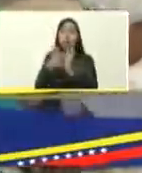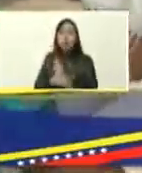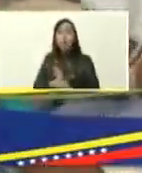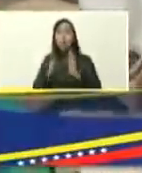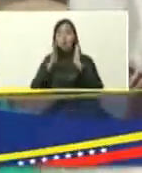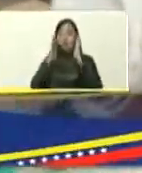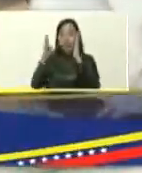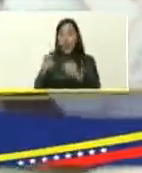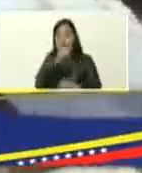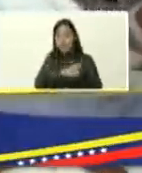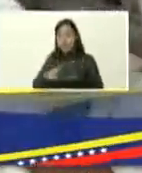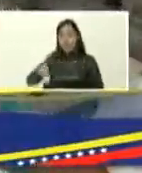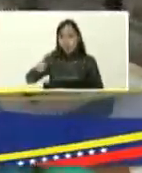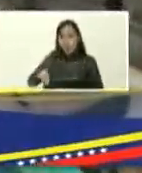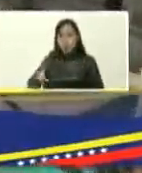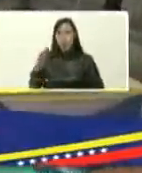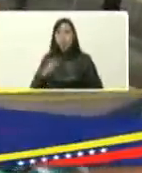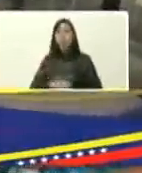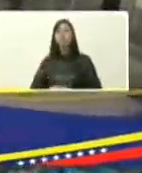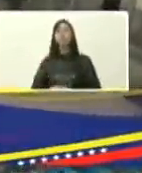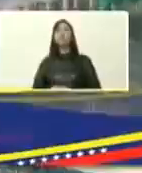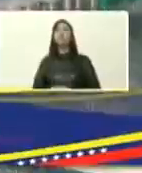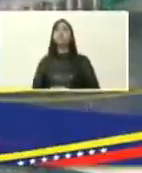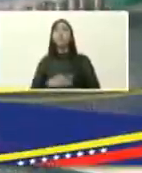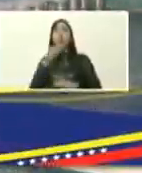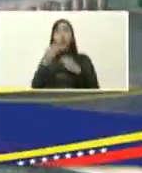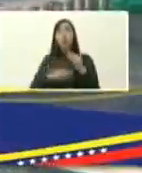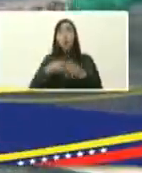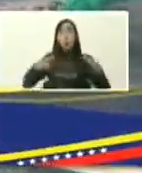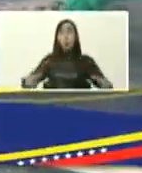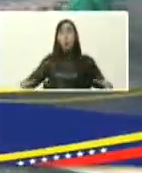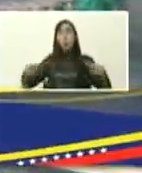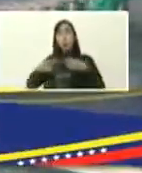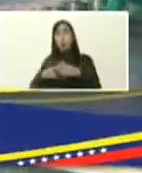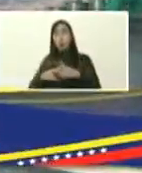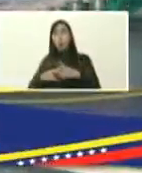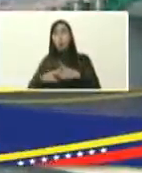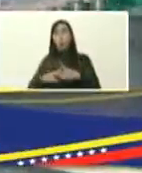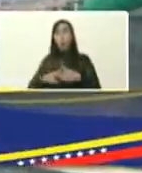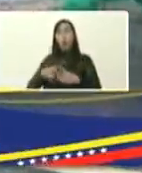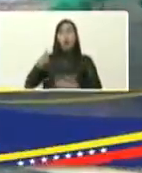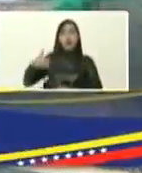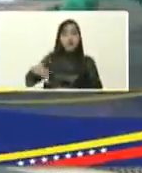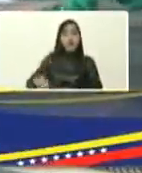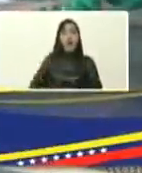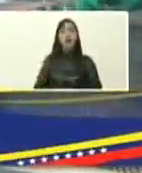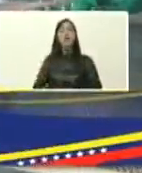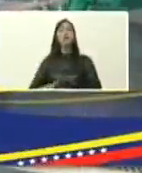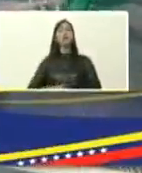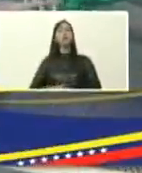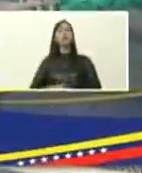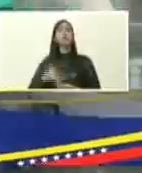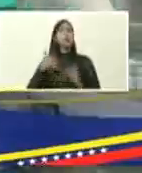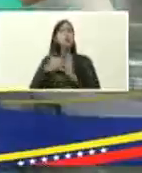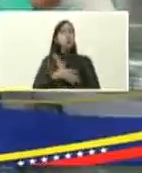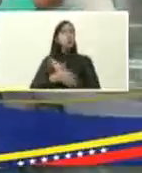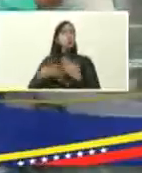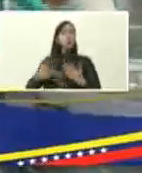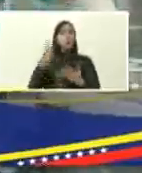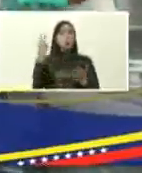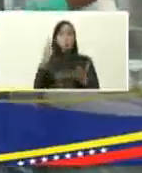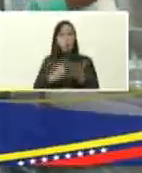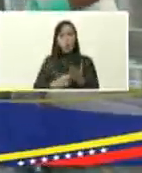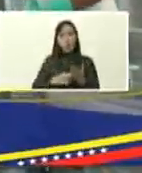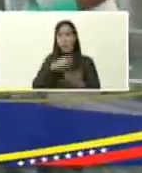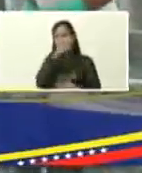del estado. Contamos con 67 trenes sardineros en Nueva Esparta. Alrededor de ellos están 2.000